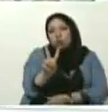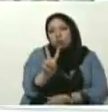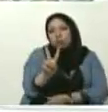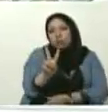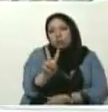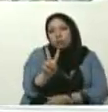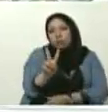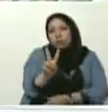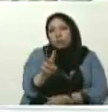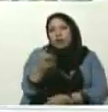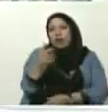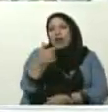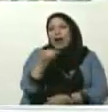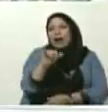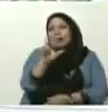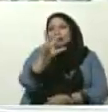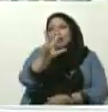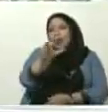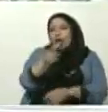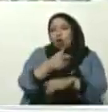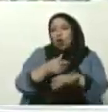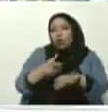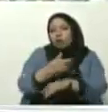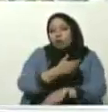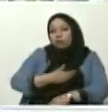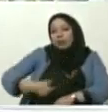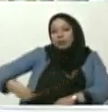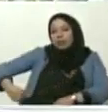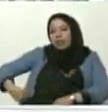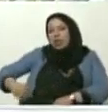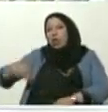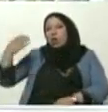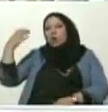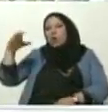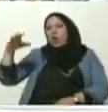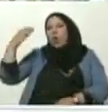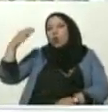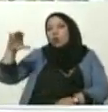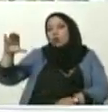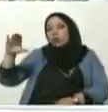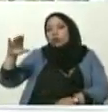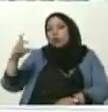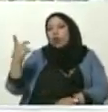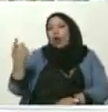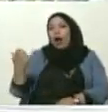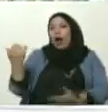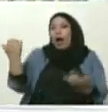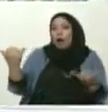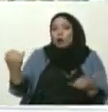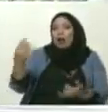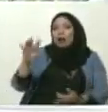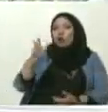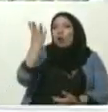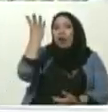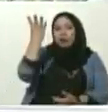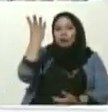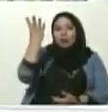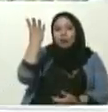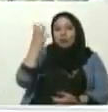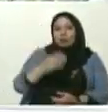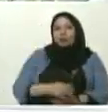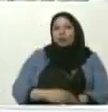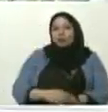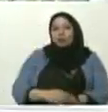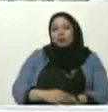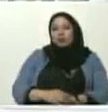3 gobiernos que han transcurrido en Colombia y entramos para un cuarto. Ese es el ritmo de